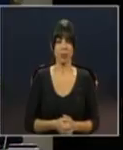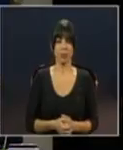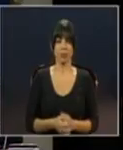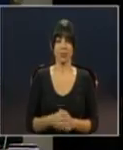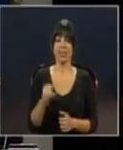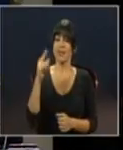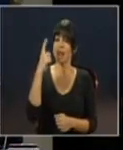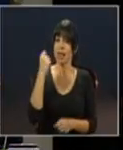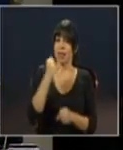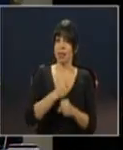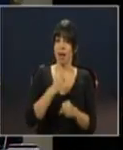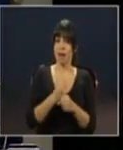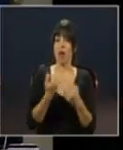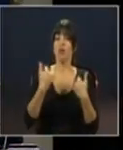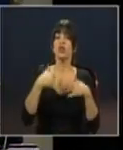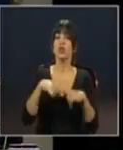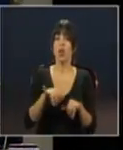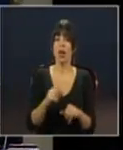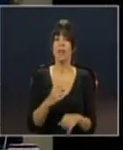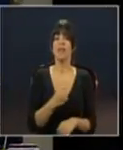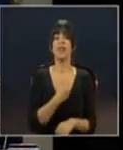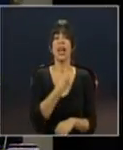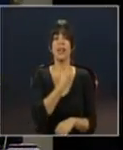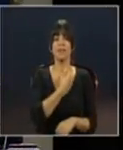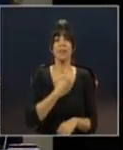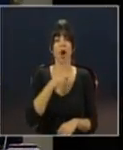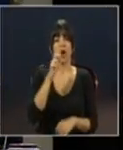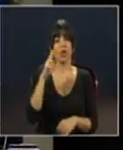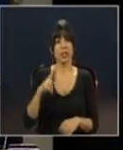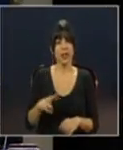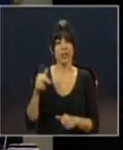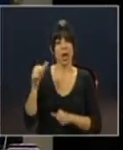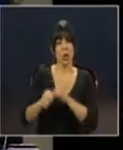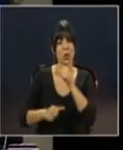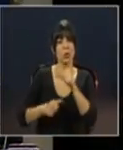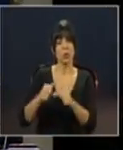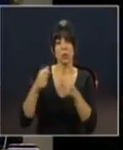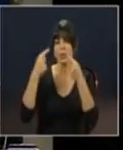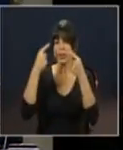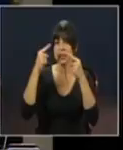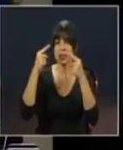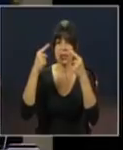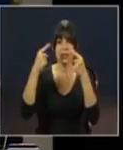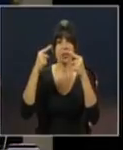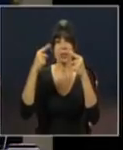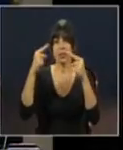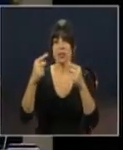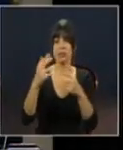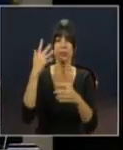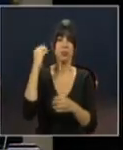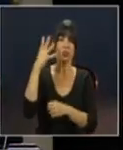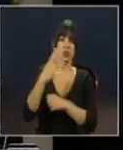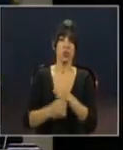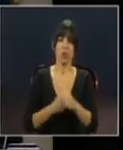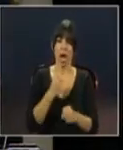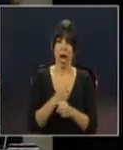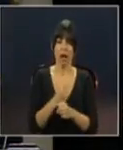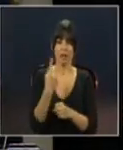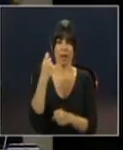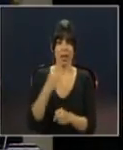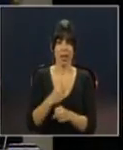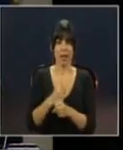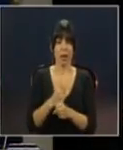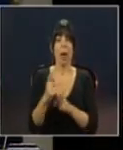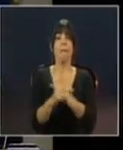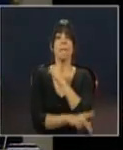el desempleo continúa siendo un flagelo contra el que Costa Rica ha luchado infructuosamente desde hace muchos años, el